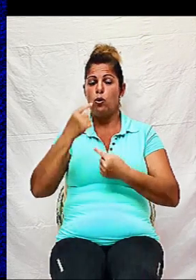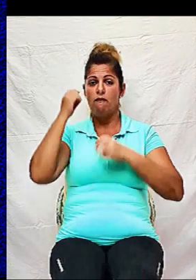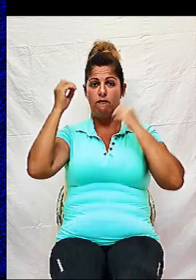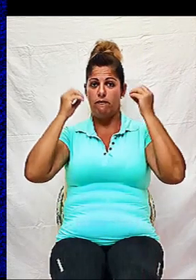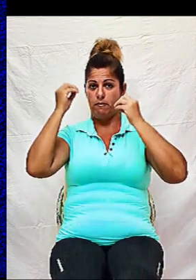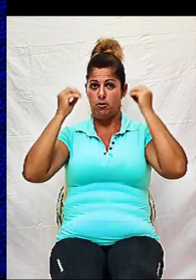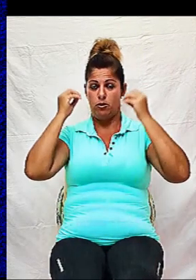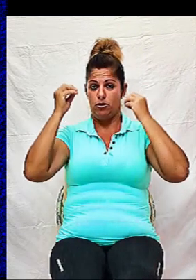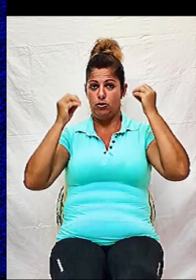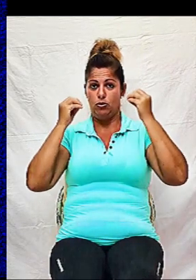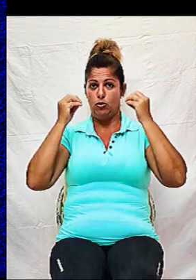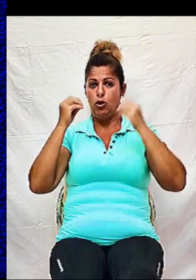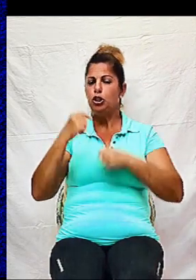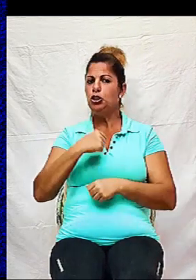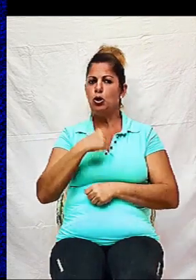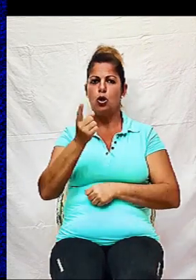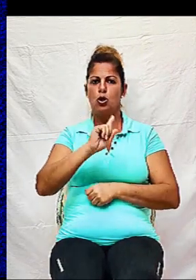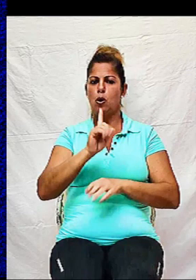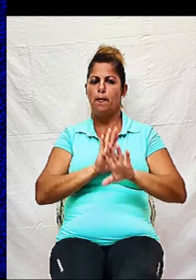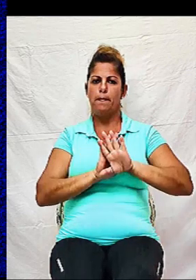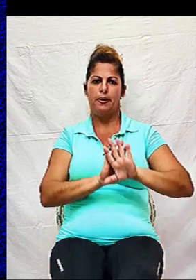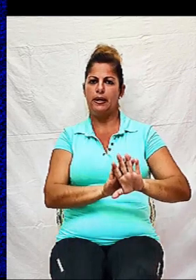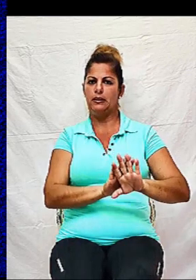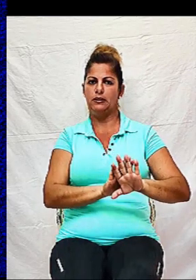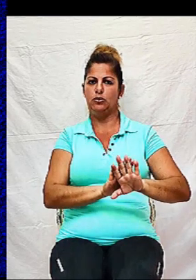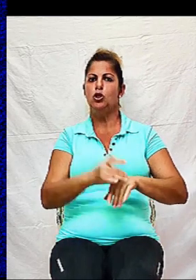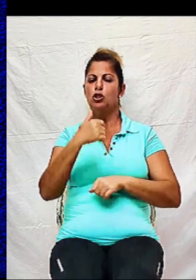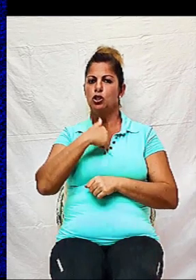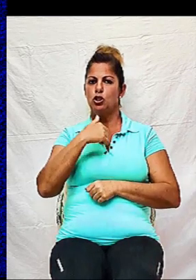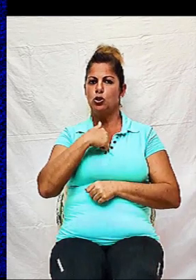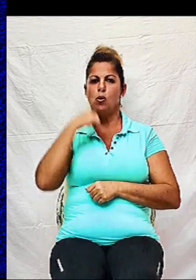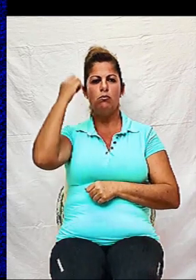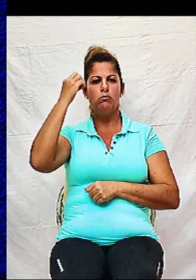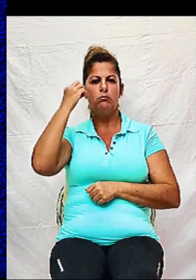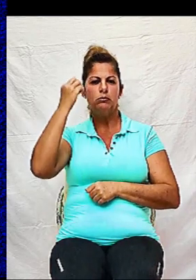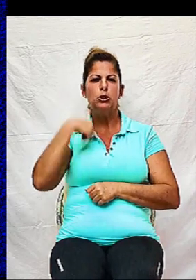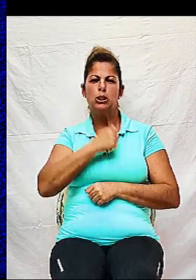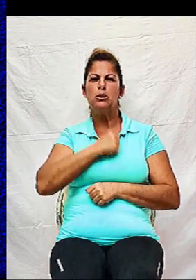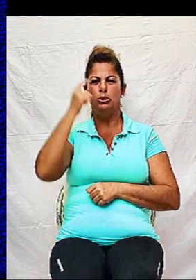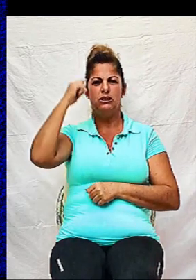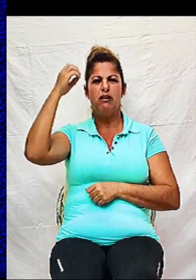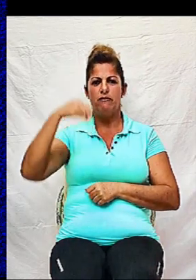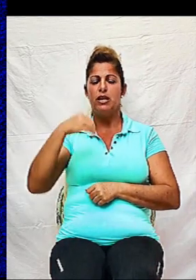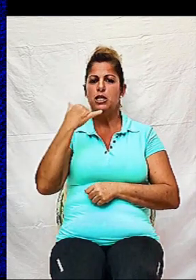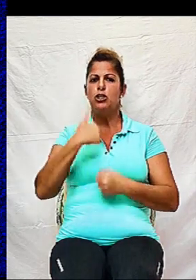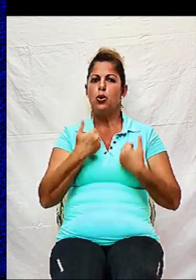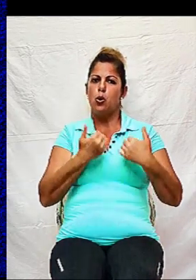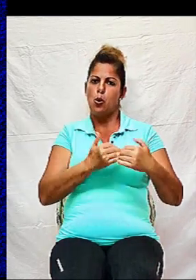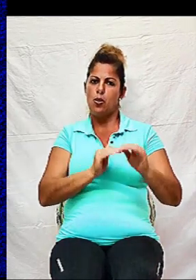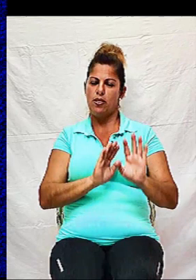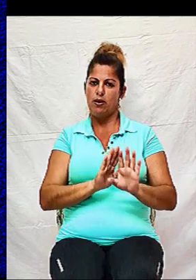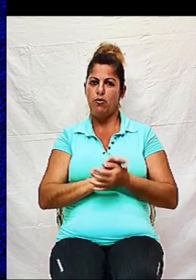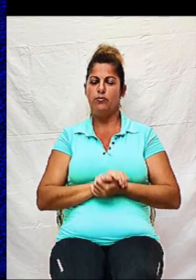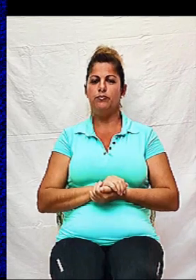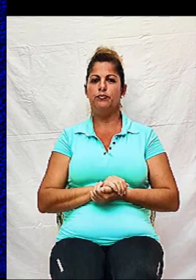Si surge alguna valoración o pensamiento, no me resisto. Lo observo con